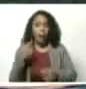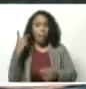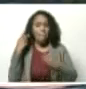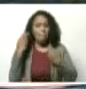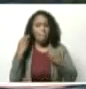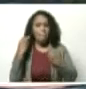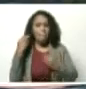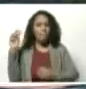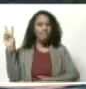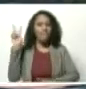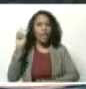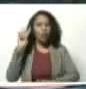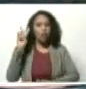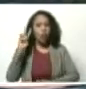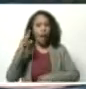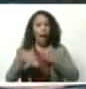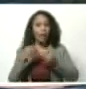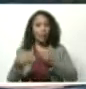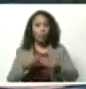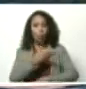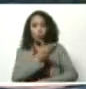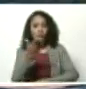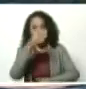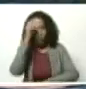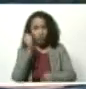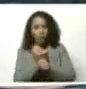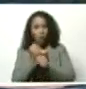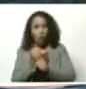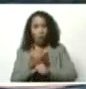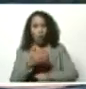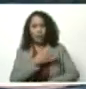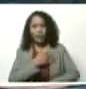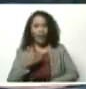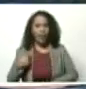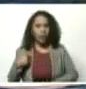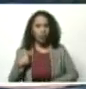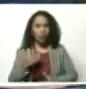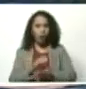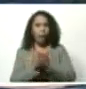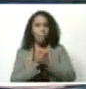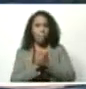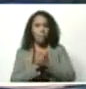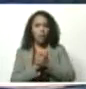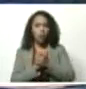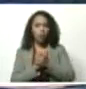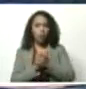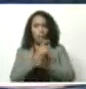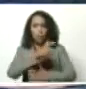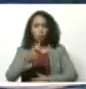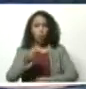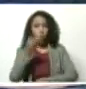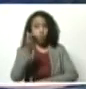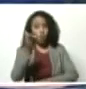hacemos, es por ustedes que lo hacemos, queridos compatriotas. Es por